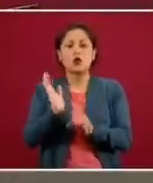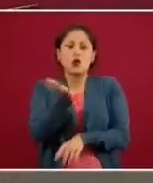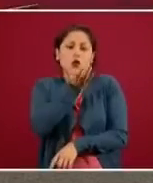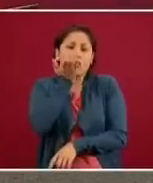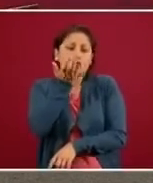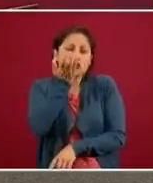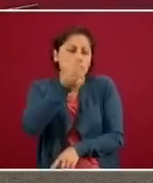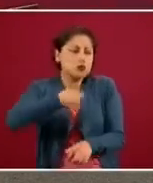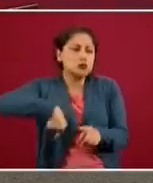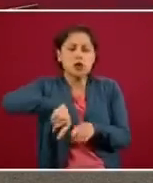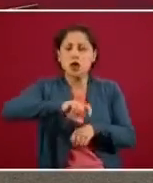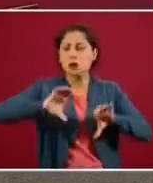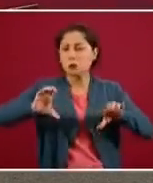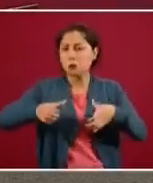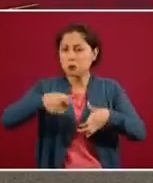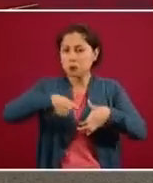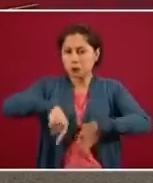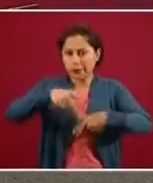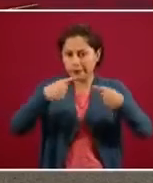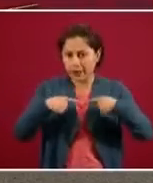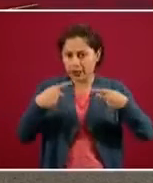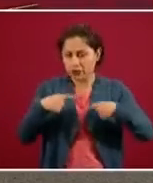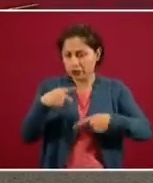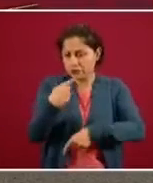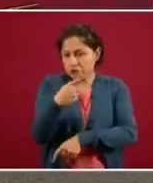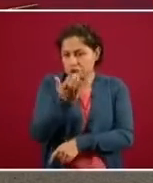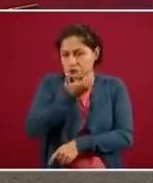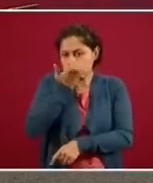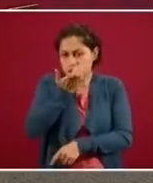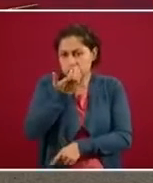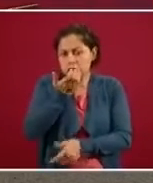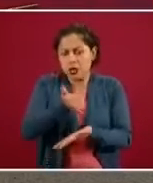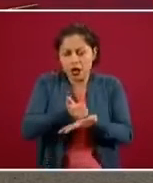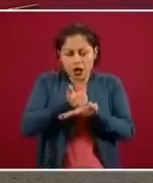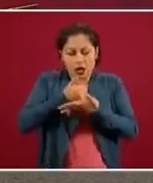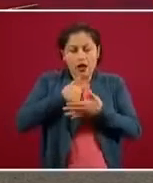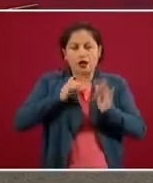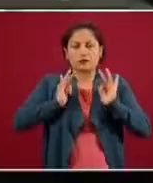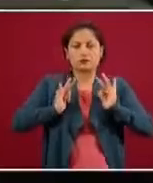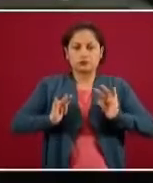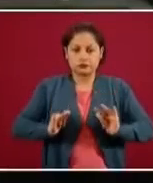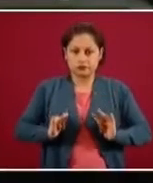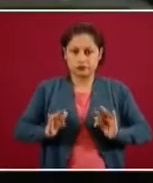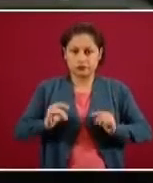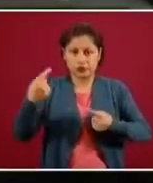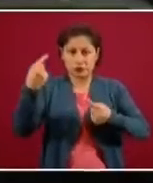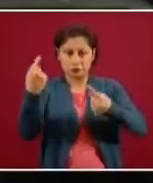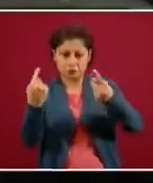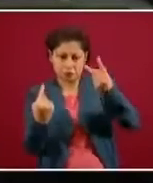los seres humanos, y a mí me parece que todos deben ser considerados legítimos,